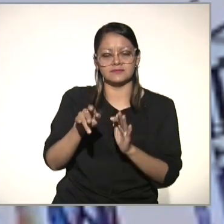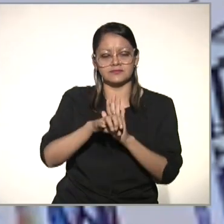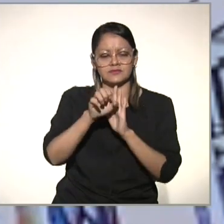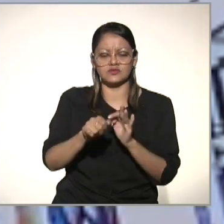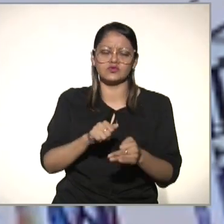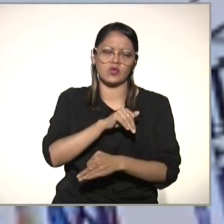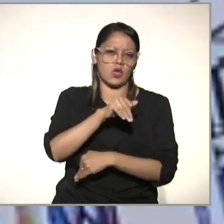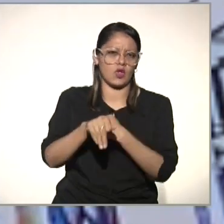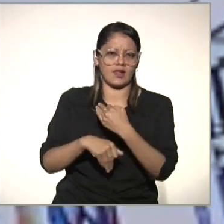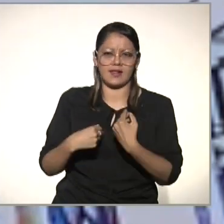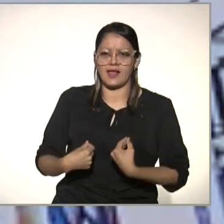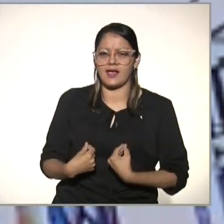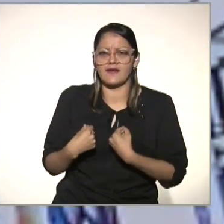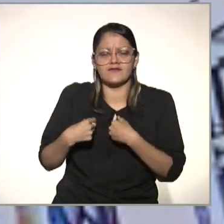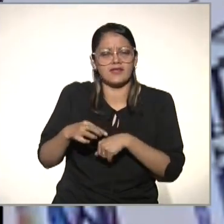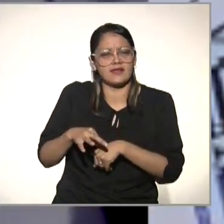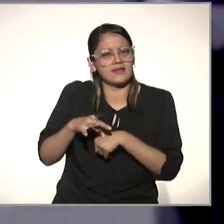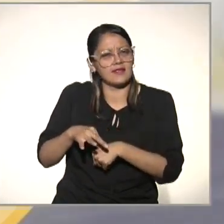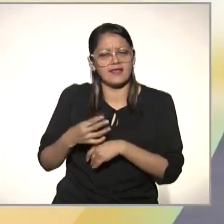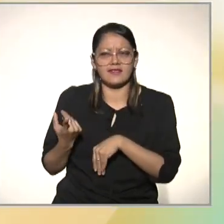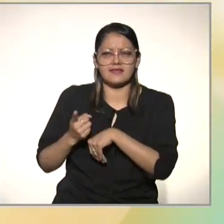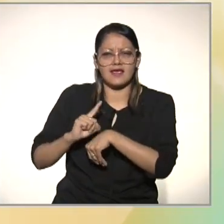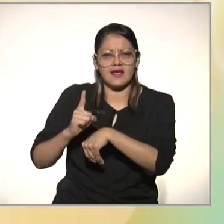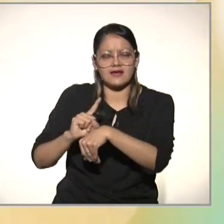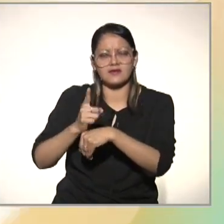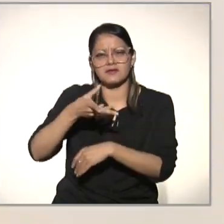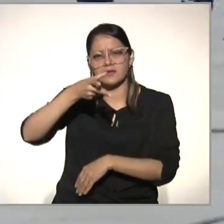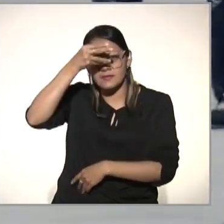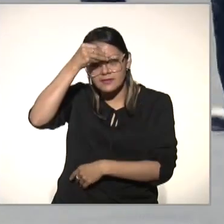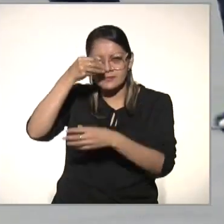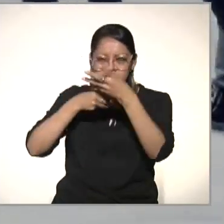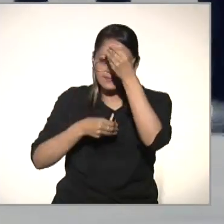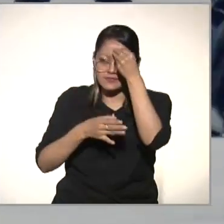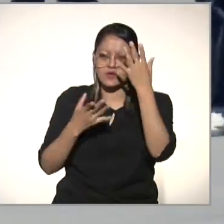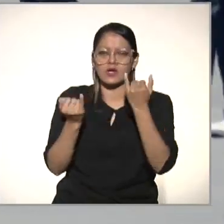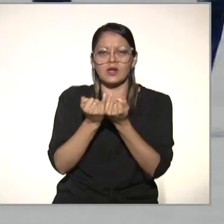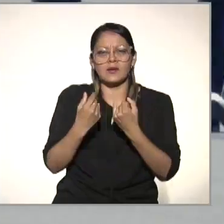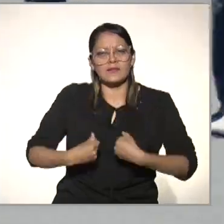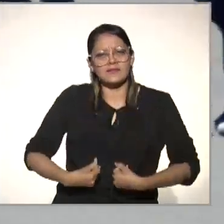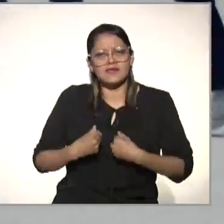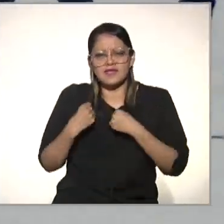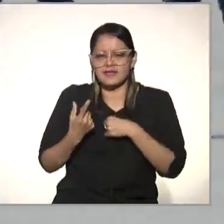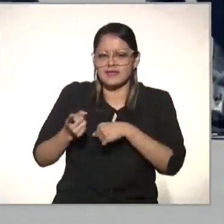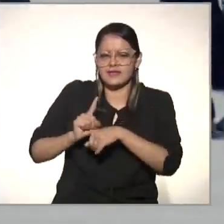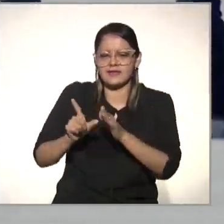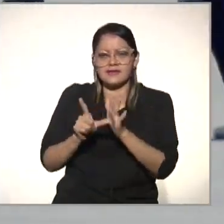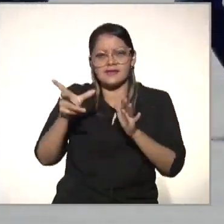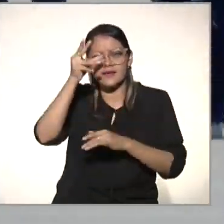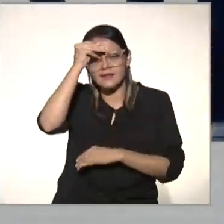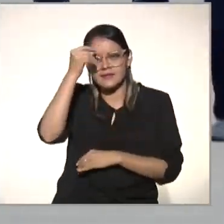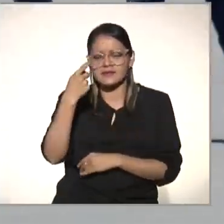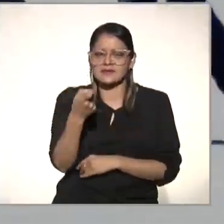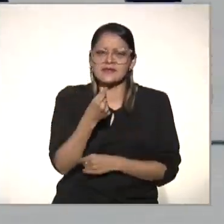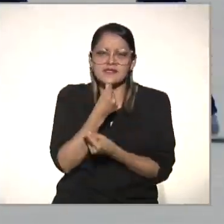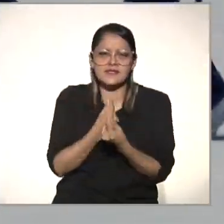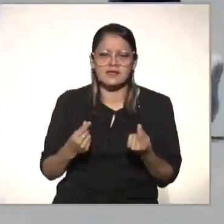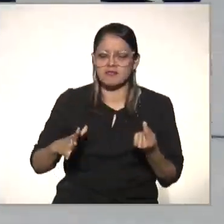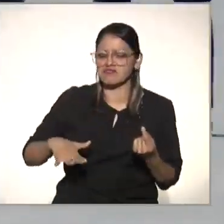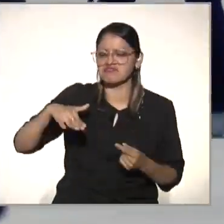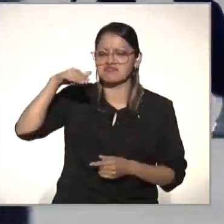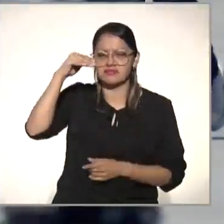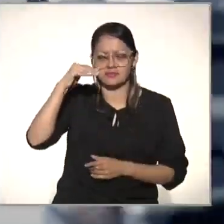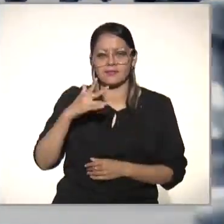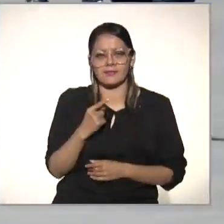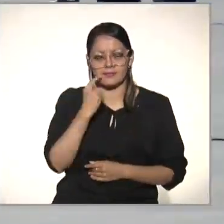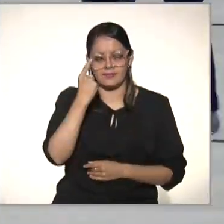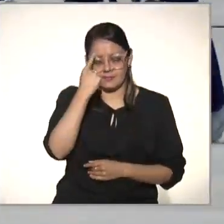en todas nuestras vivencias, todos nuestros aprendizajes, las vivencias y aprendizajes que va teniendo el niño. Para